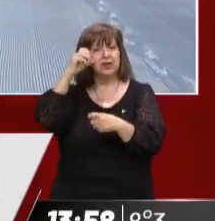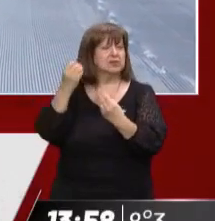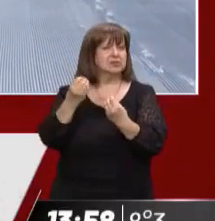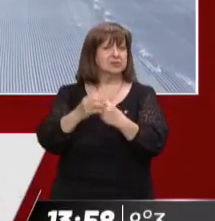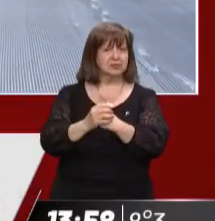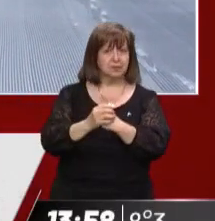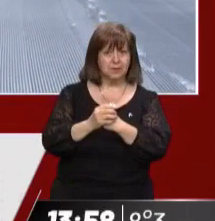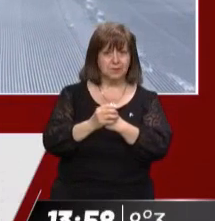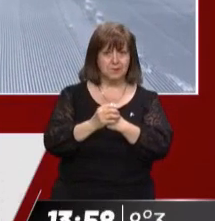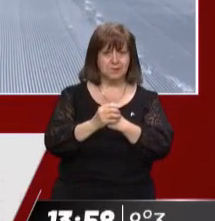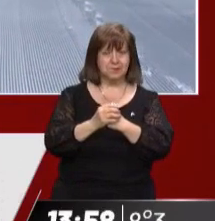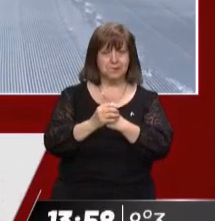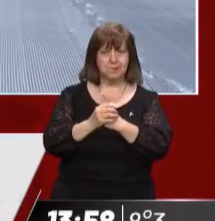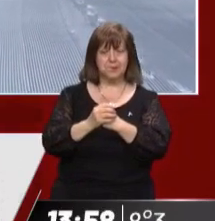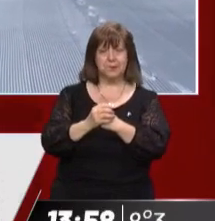azufre?